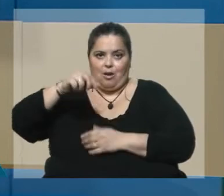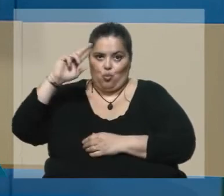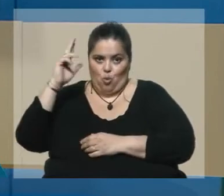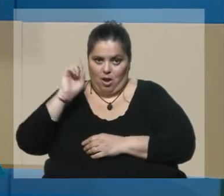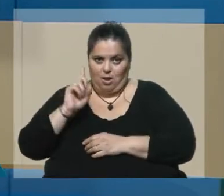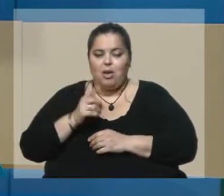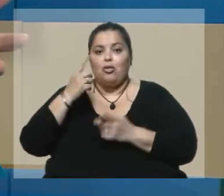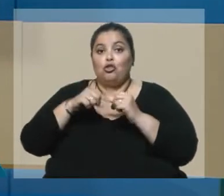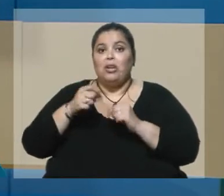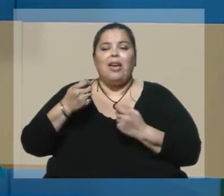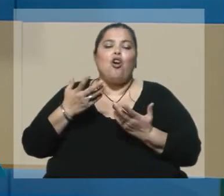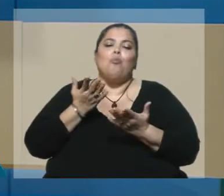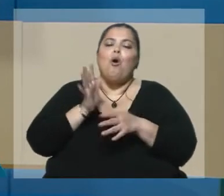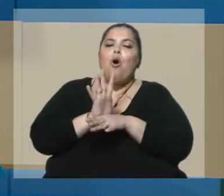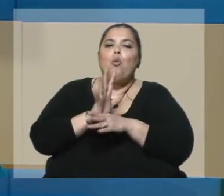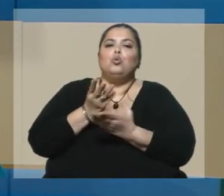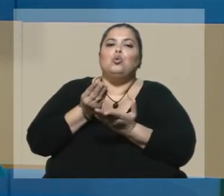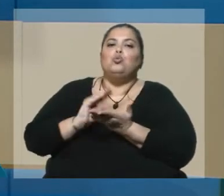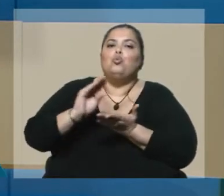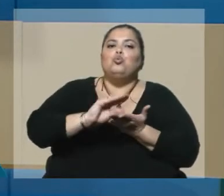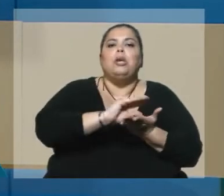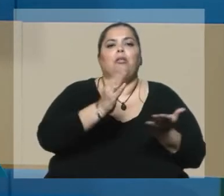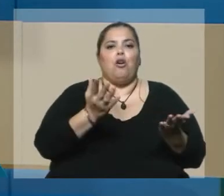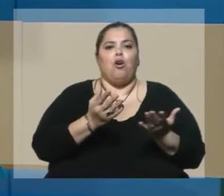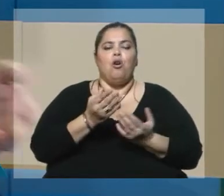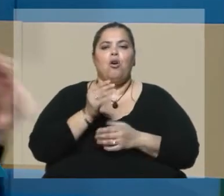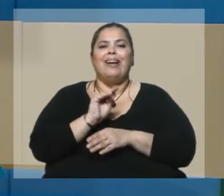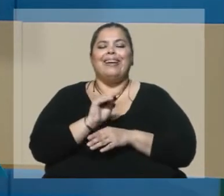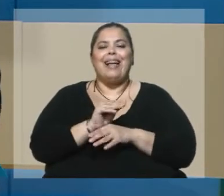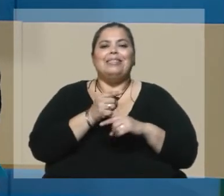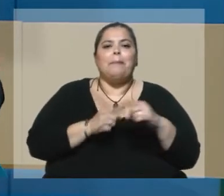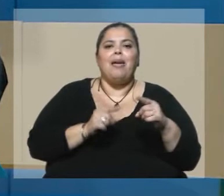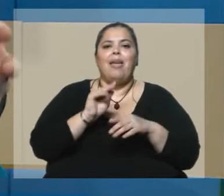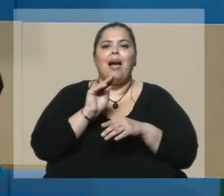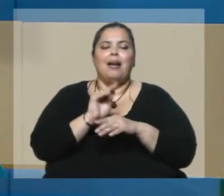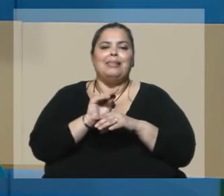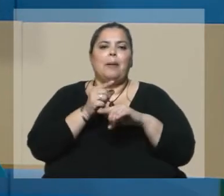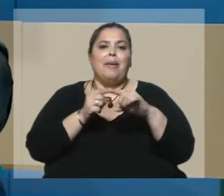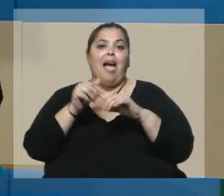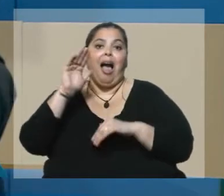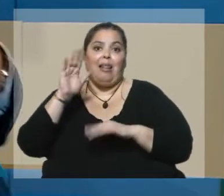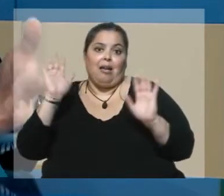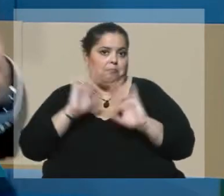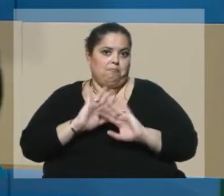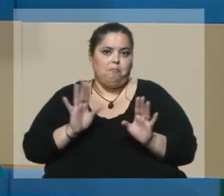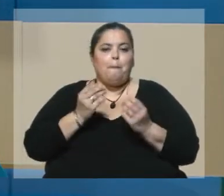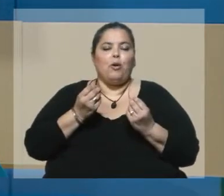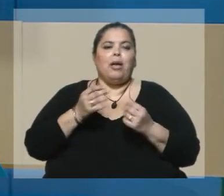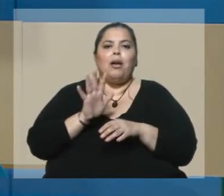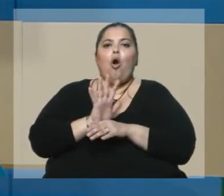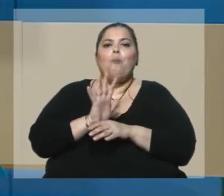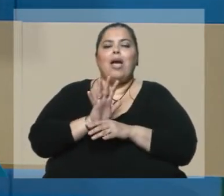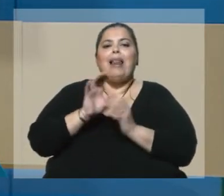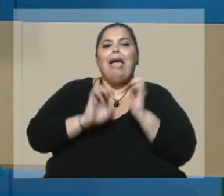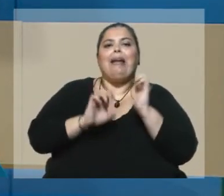termina siendo un subsidio a la clase media y media alta que puede tener cinco aire acondicionados prendido todo el día porque prácticamente que la energía es gratis entonces